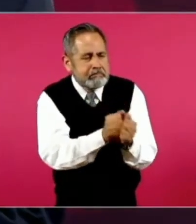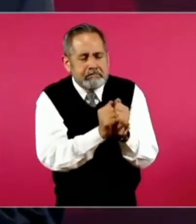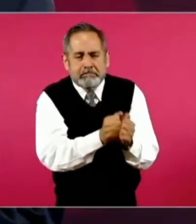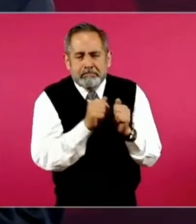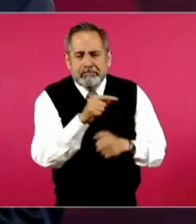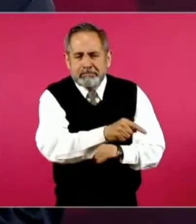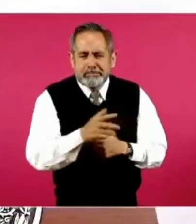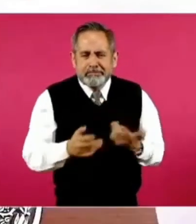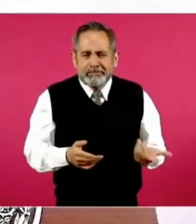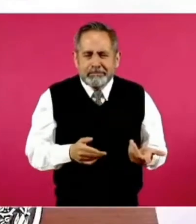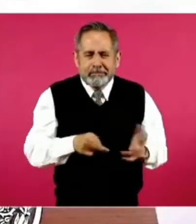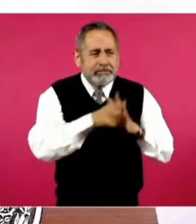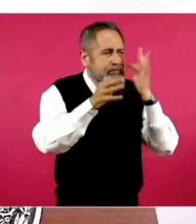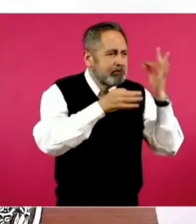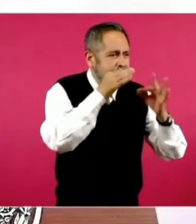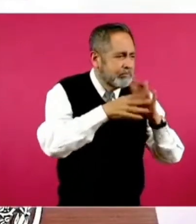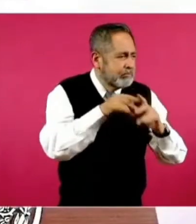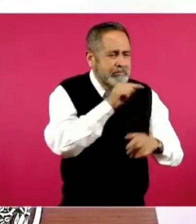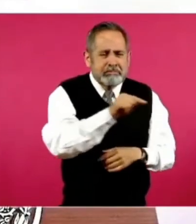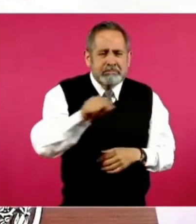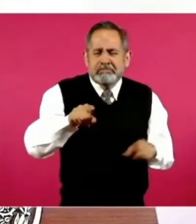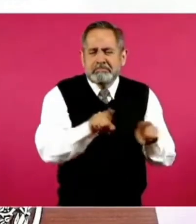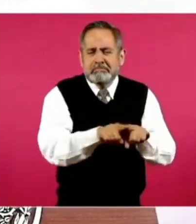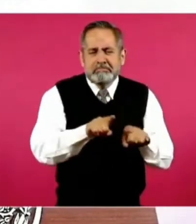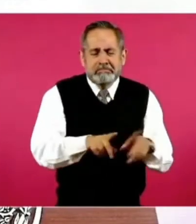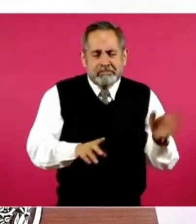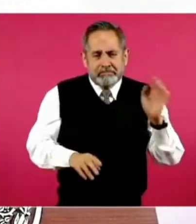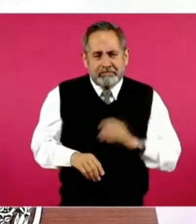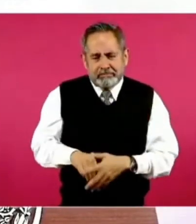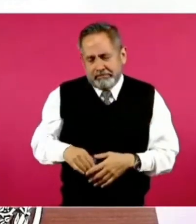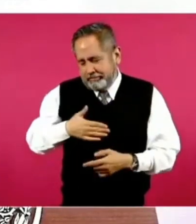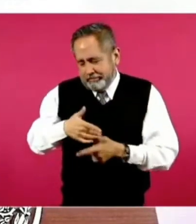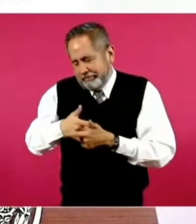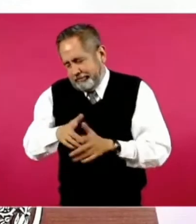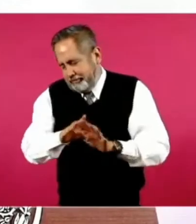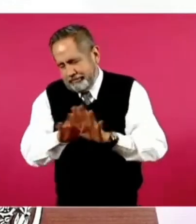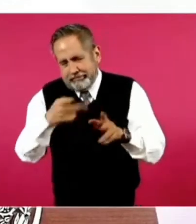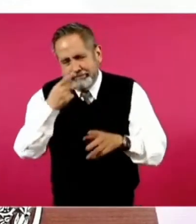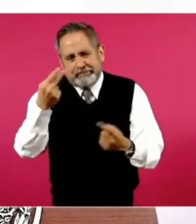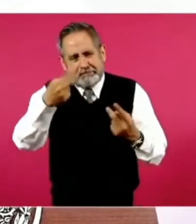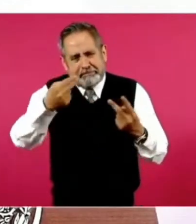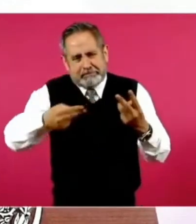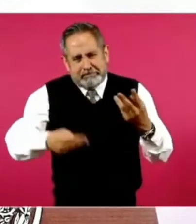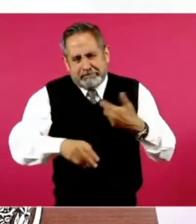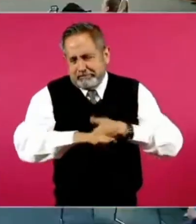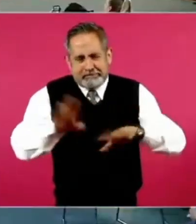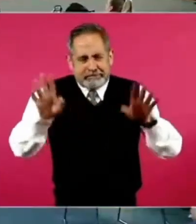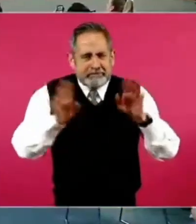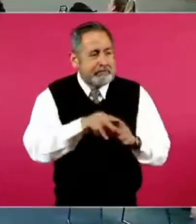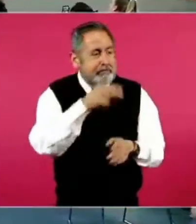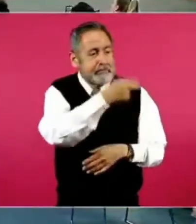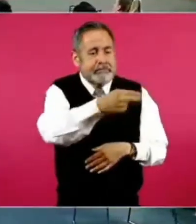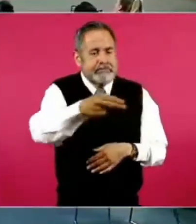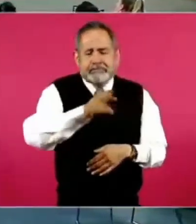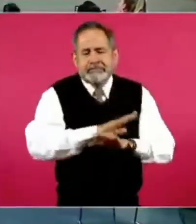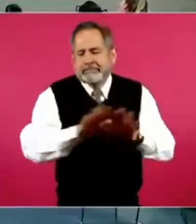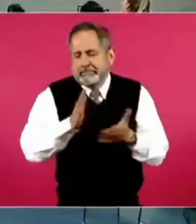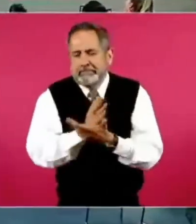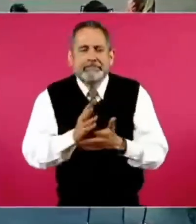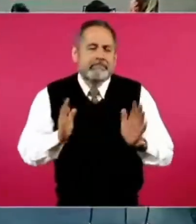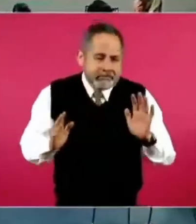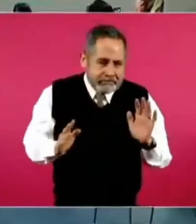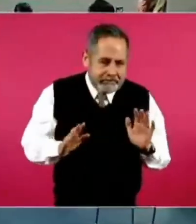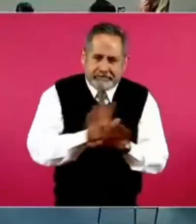Y medios, y ya no voy a seguir mencionando por su nombre a las personas, pero